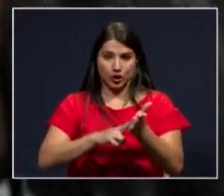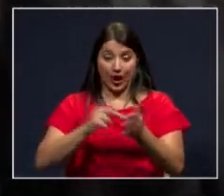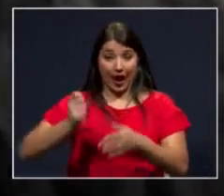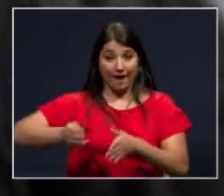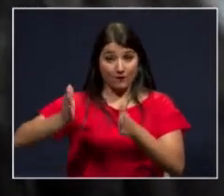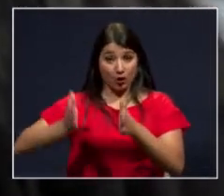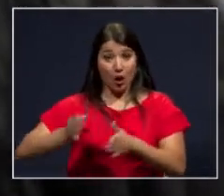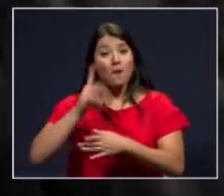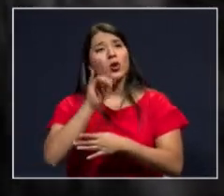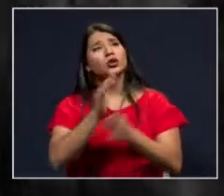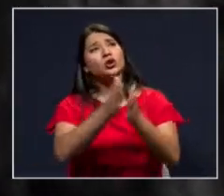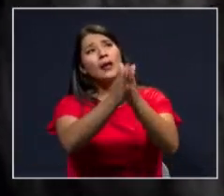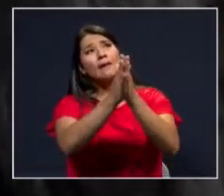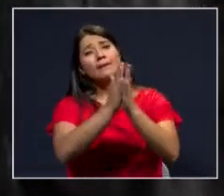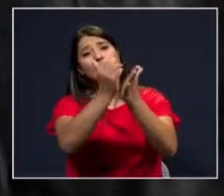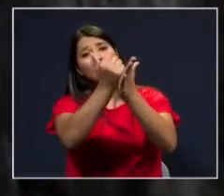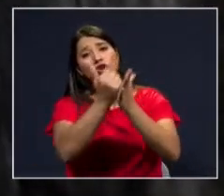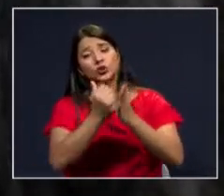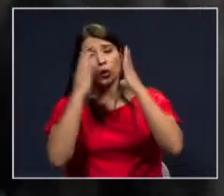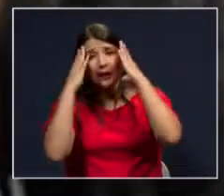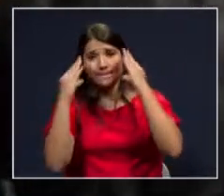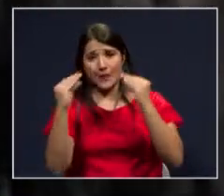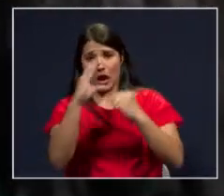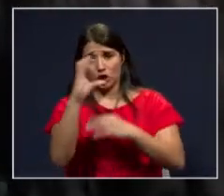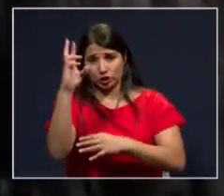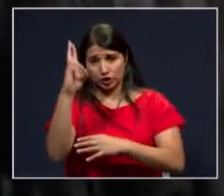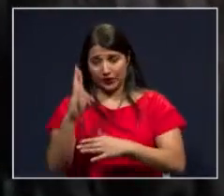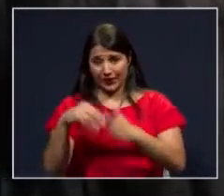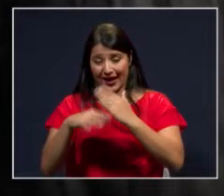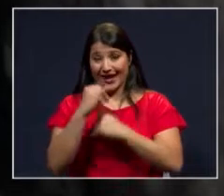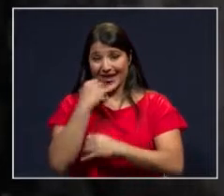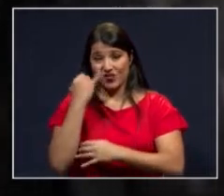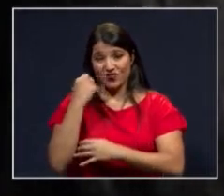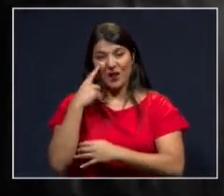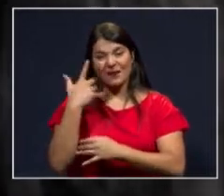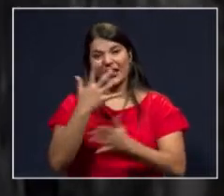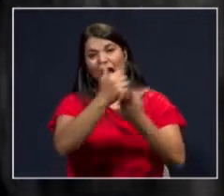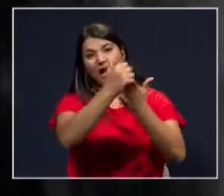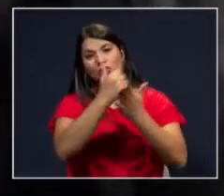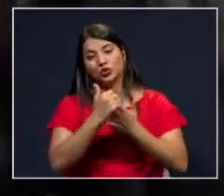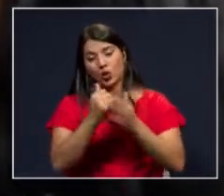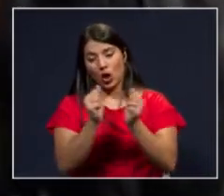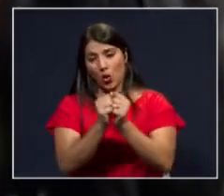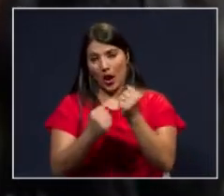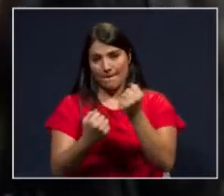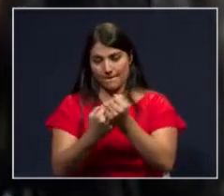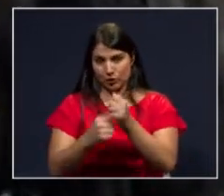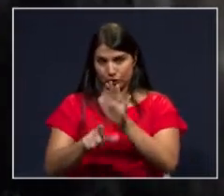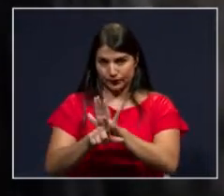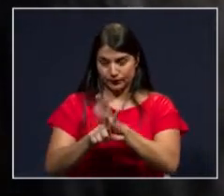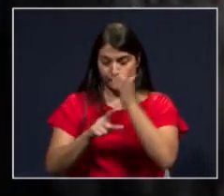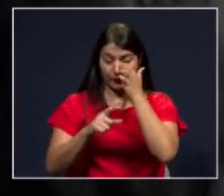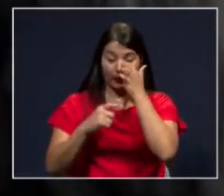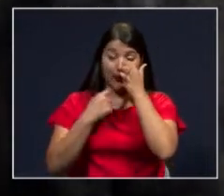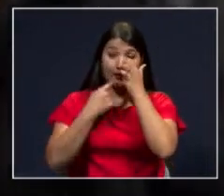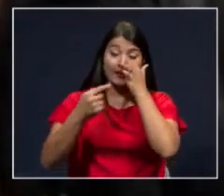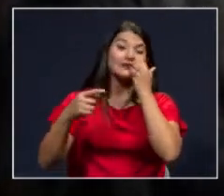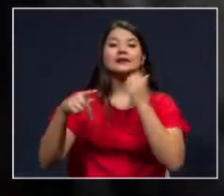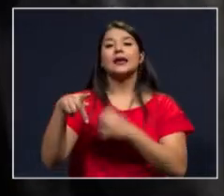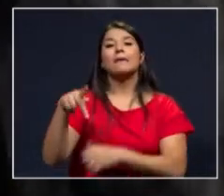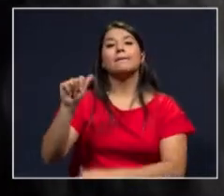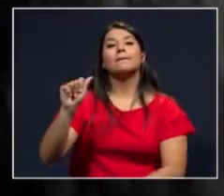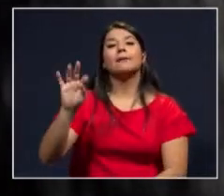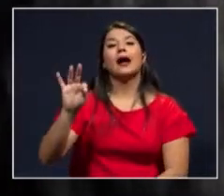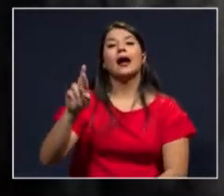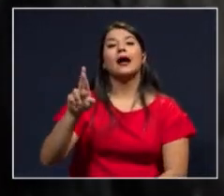por esta razón le pide ayuda a la Embajada de Costa Rica en Israel para que la ayuden con el apoyo legal. Patricia Chacón explicó las condiciones de la